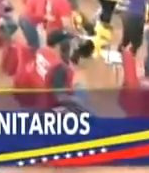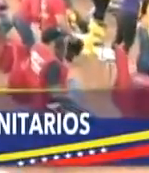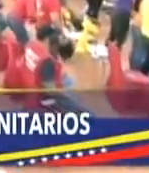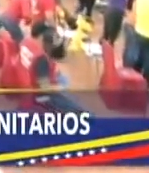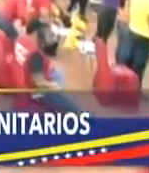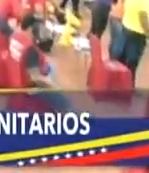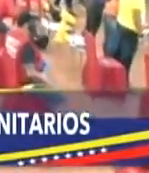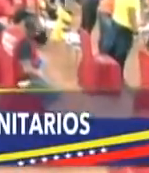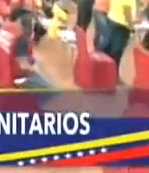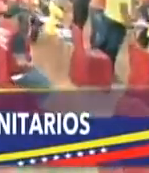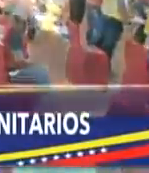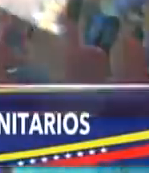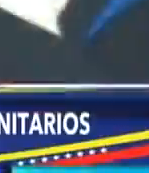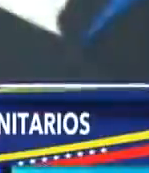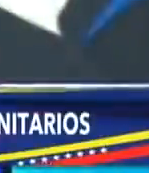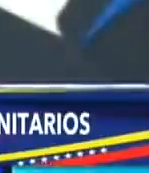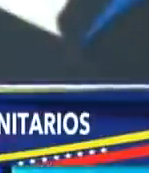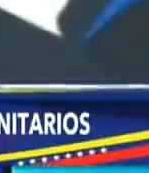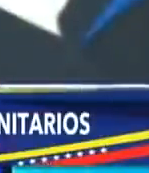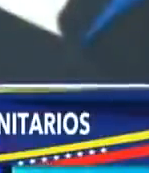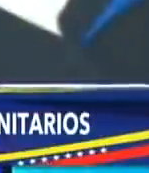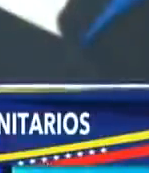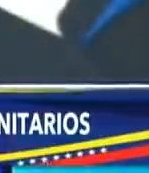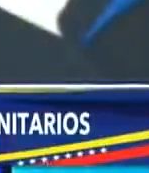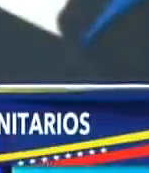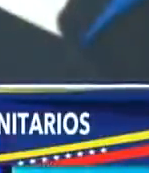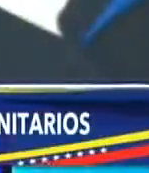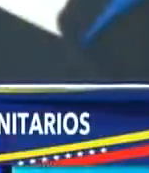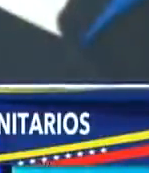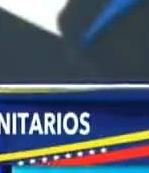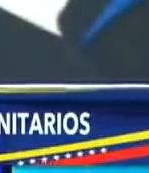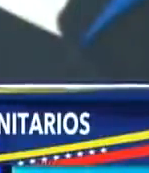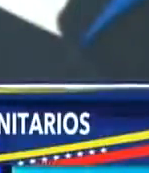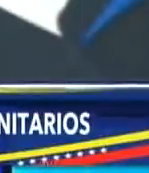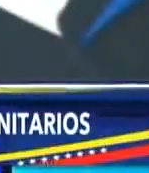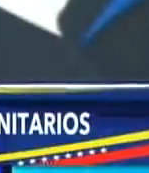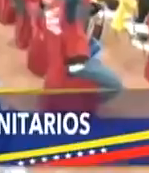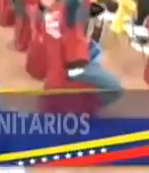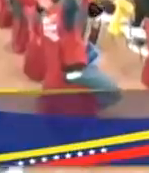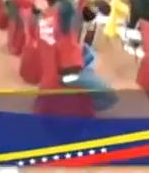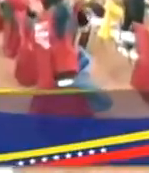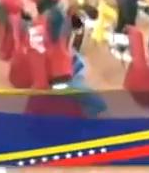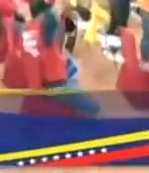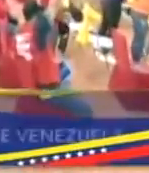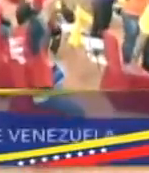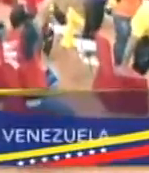¡Que viva la memoria y el recuerdo del general García Carneiro!